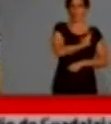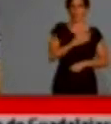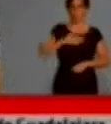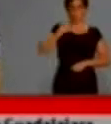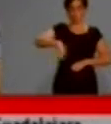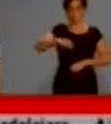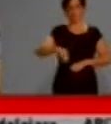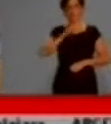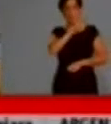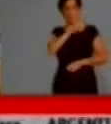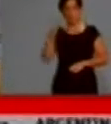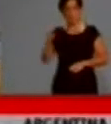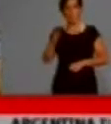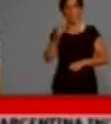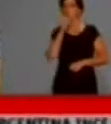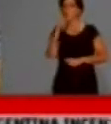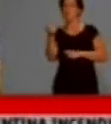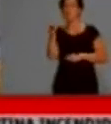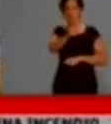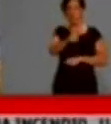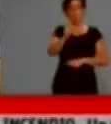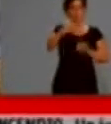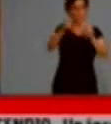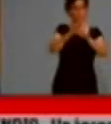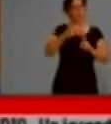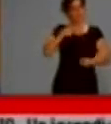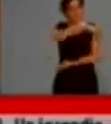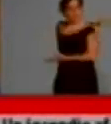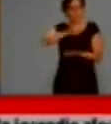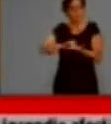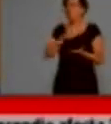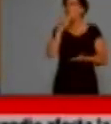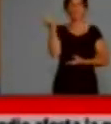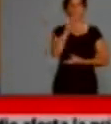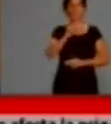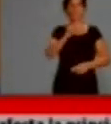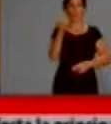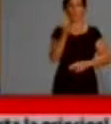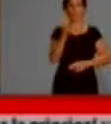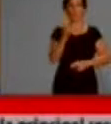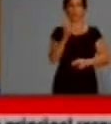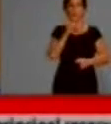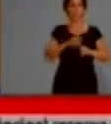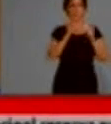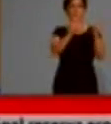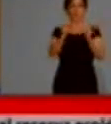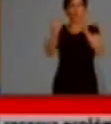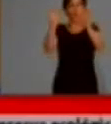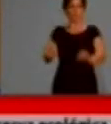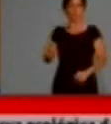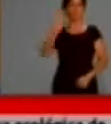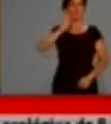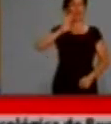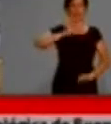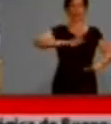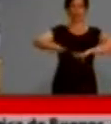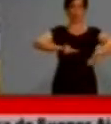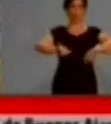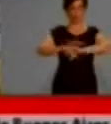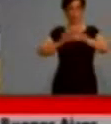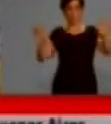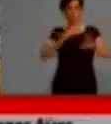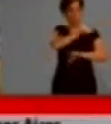del Partido Popular, el señor Rajoy, yo se lo compro. Pero mientras, las cosas hay que llamarle por su nombre, corrupción, porque usted ha actuado